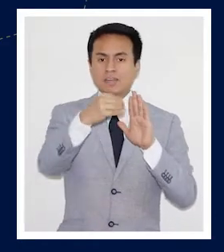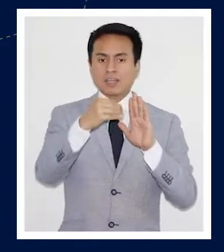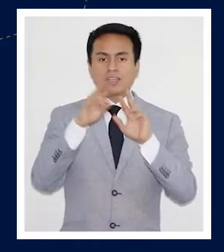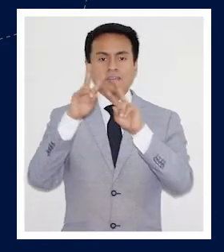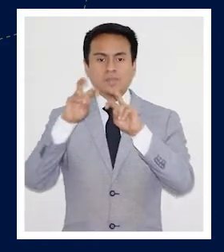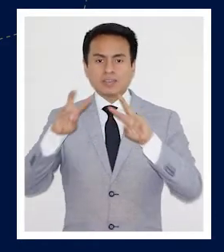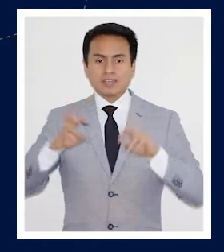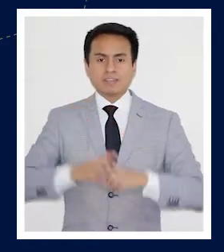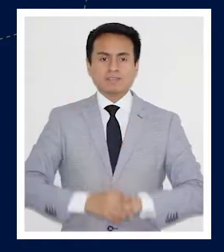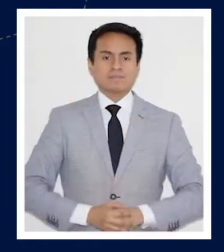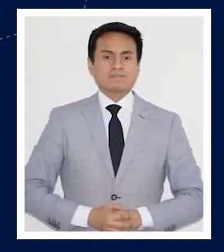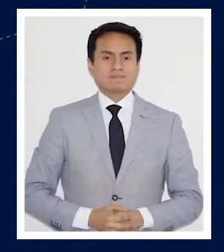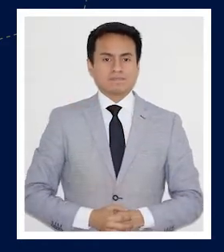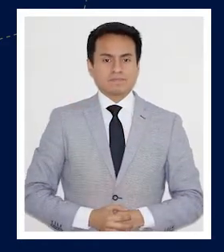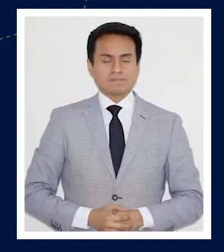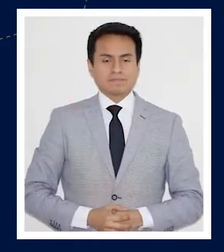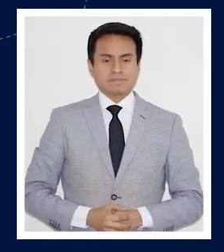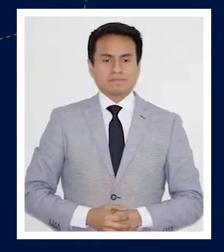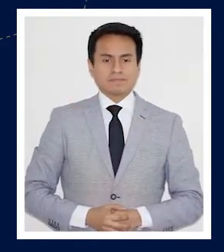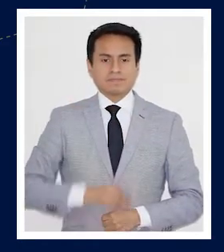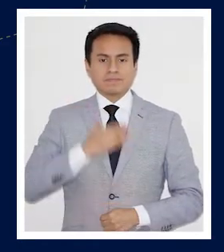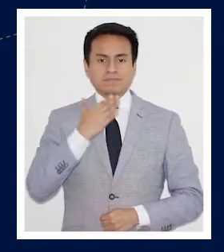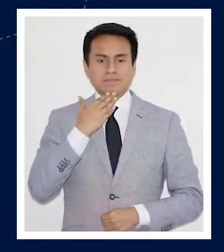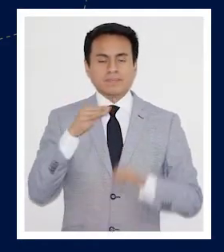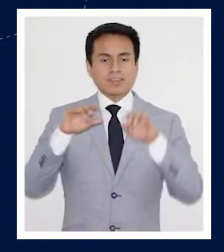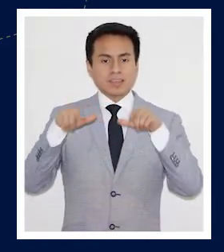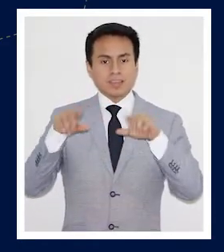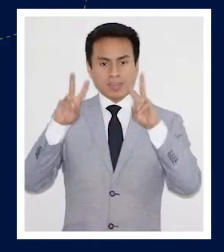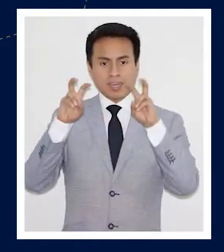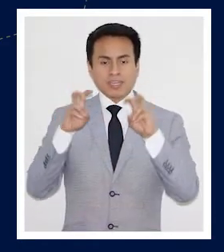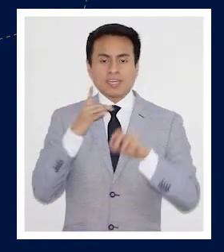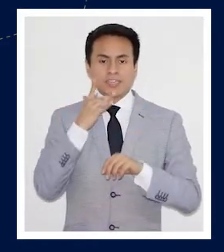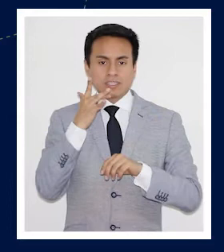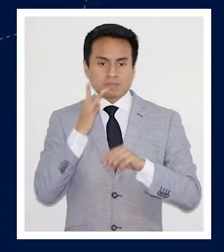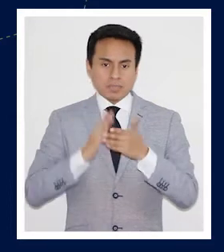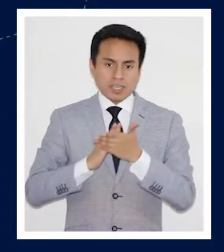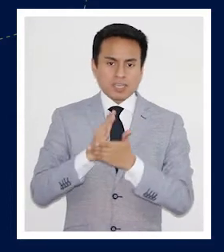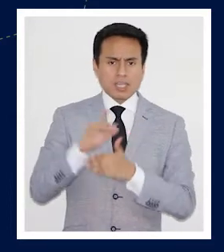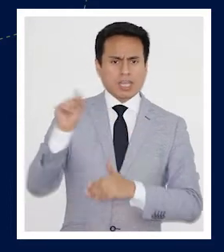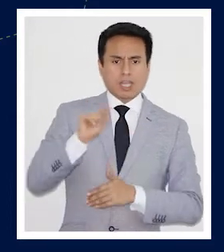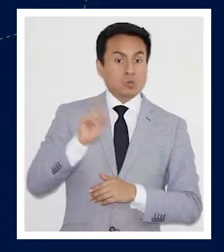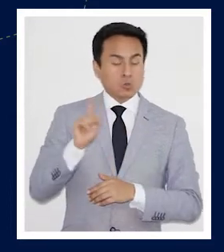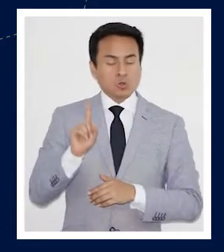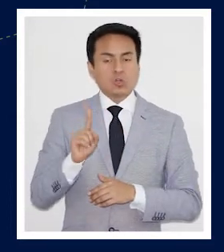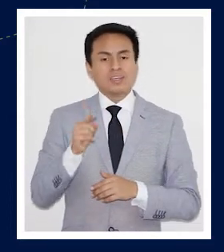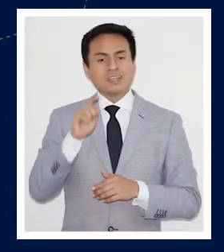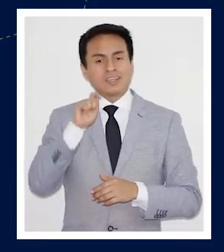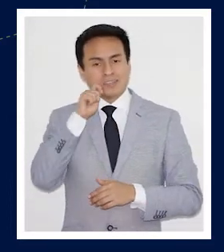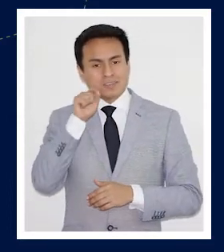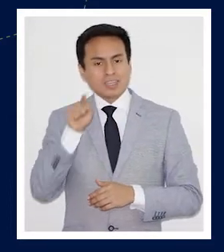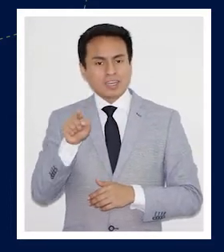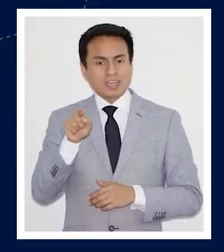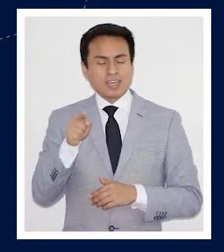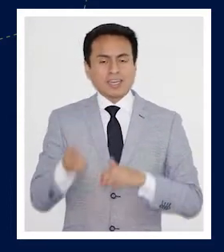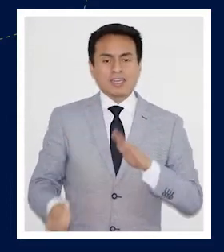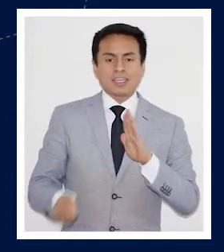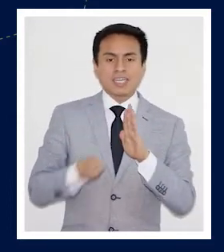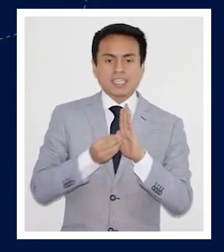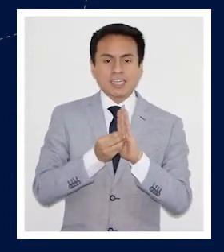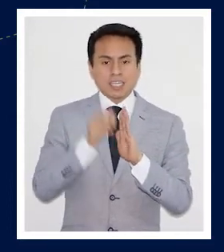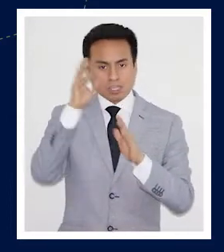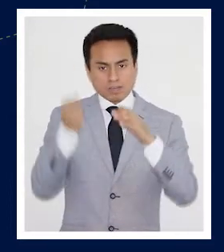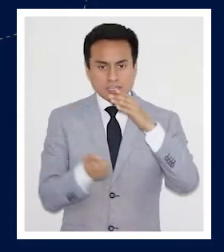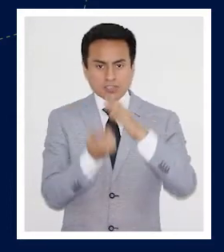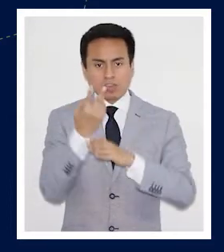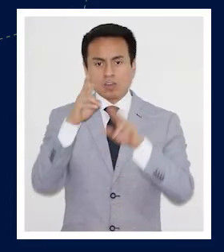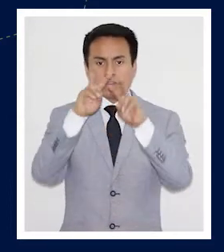un referente en investigación. Y un área incipiente, pero no menos importante, es